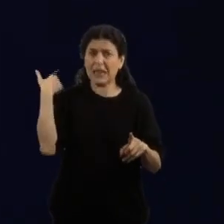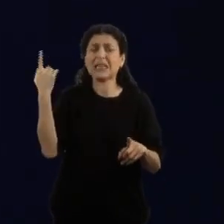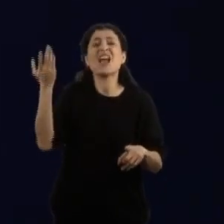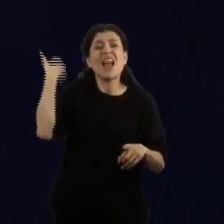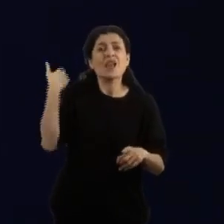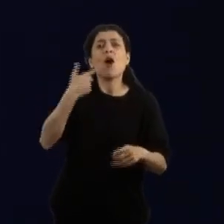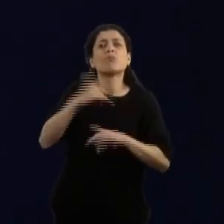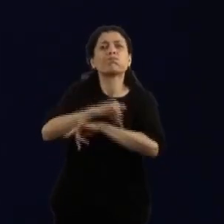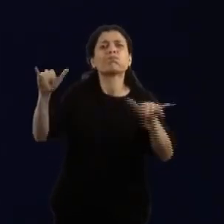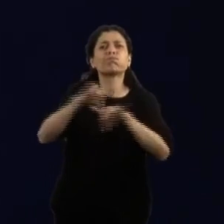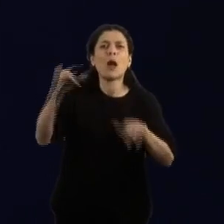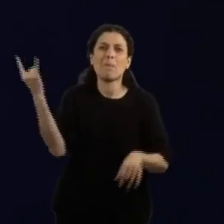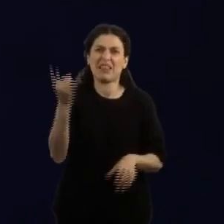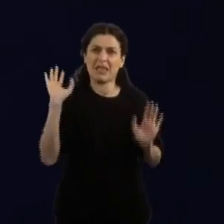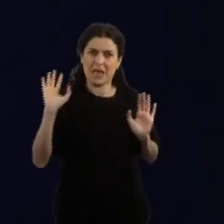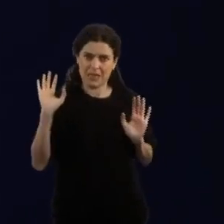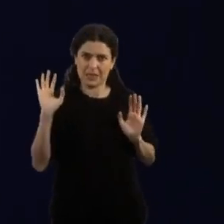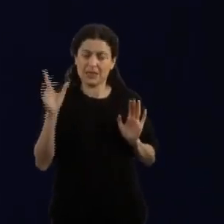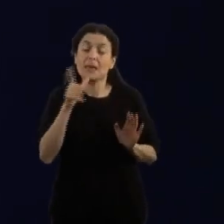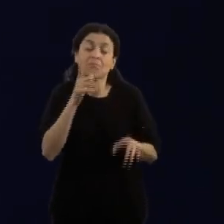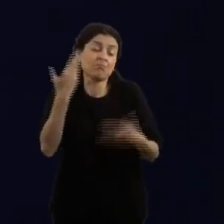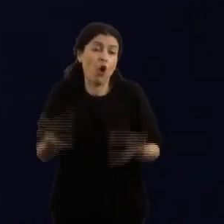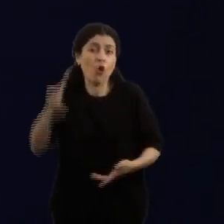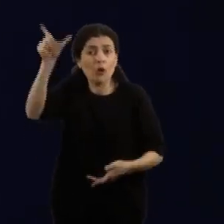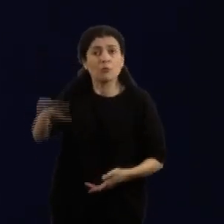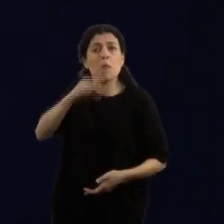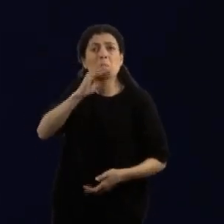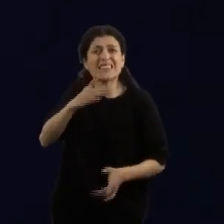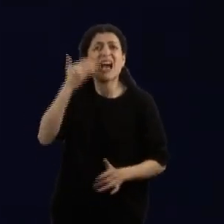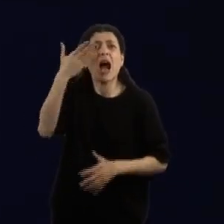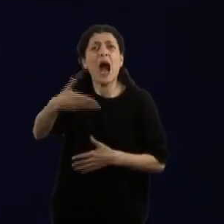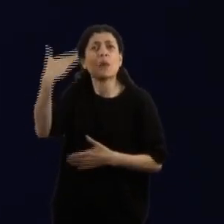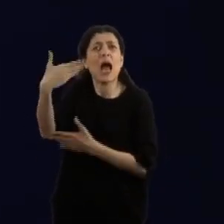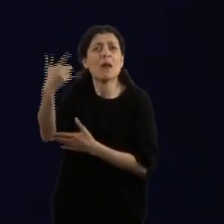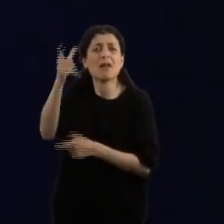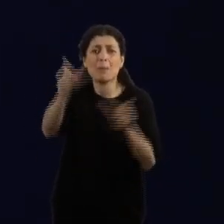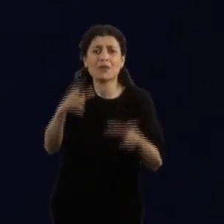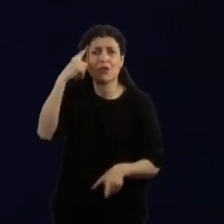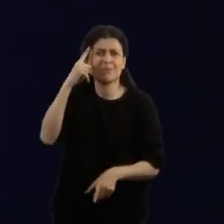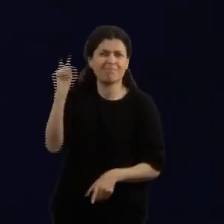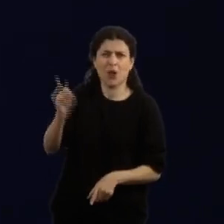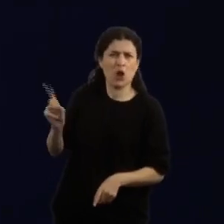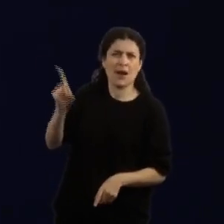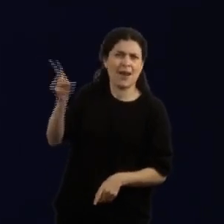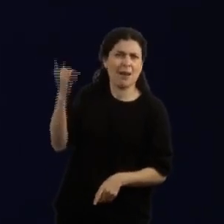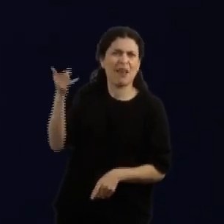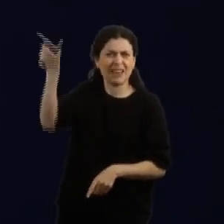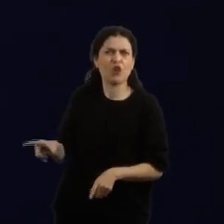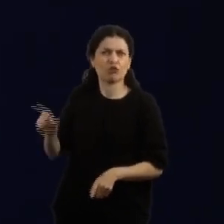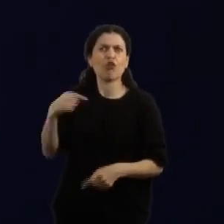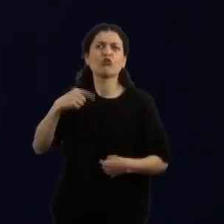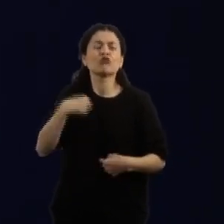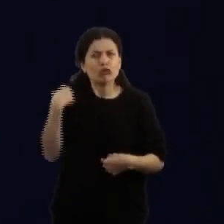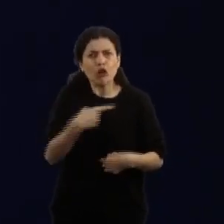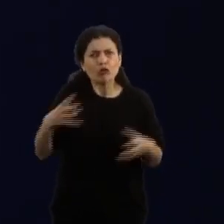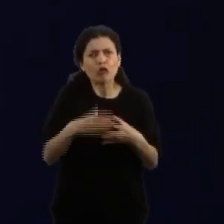al abogado Sergio Massa no le creían evidentemente en ese momento. Pero quédate tranquilo que no estamos